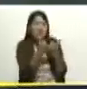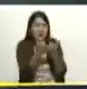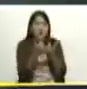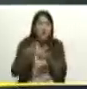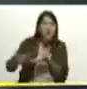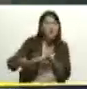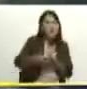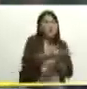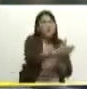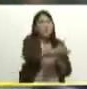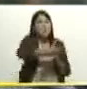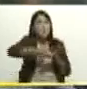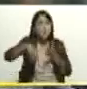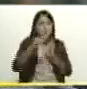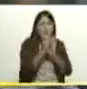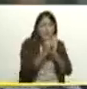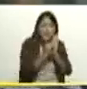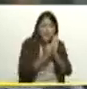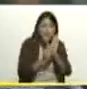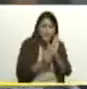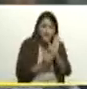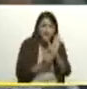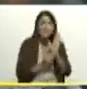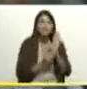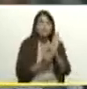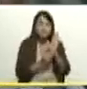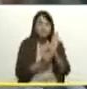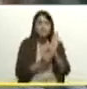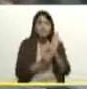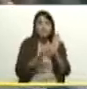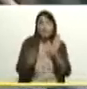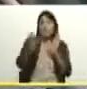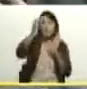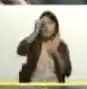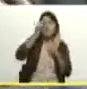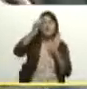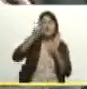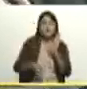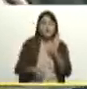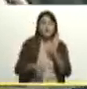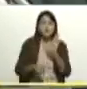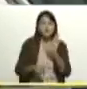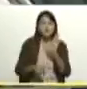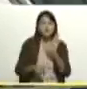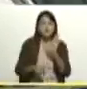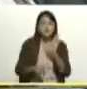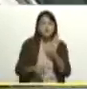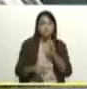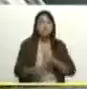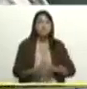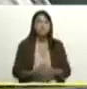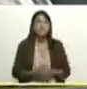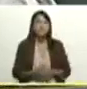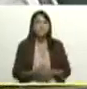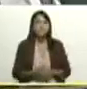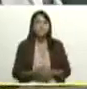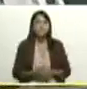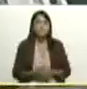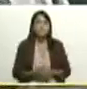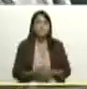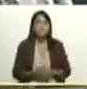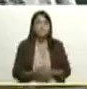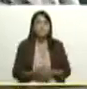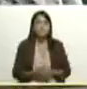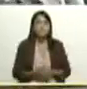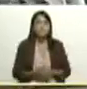de escuchar, escuchar, atender, aprender de los demás, en base a un método